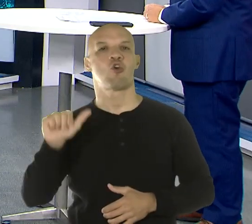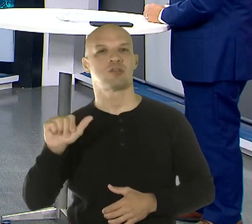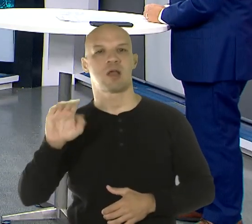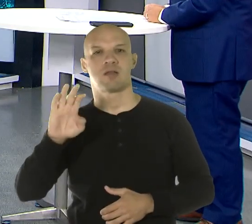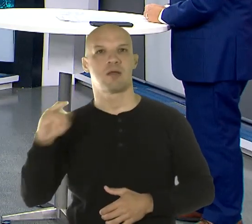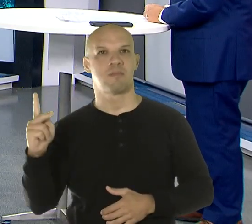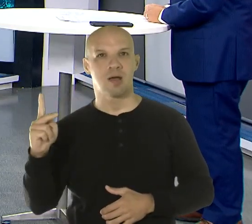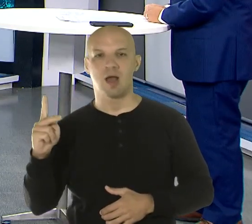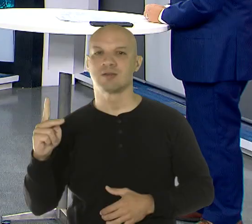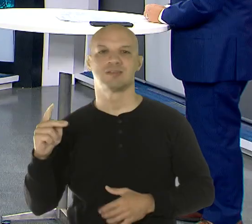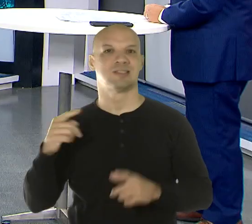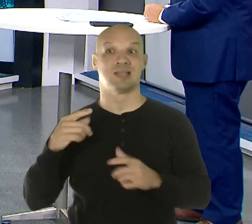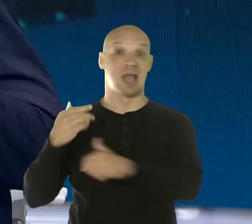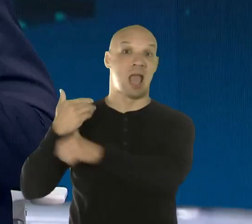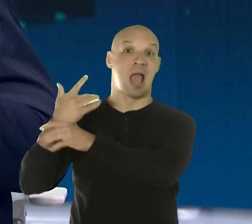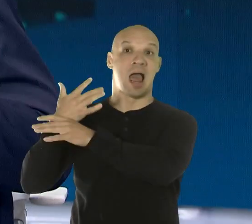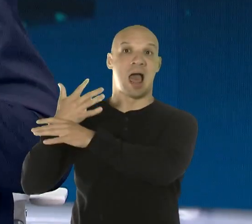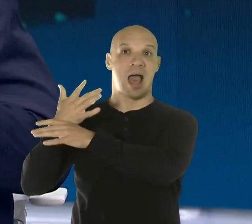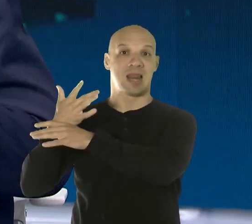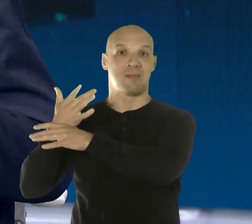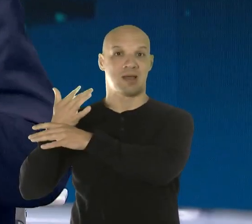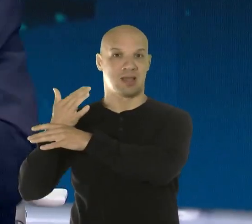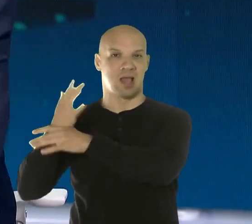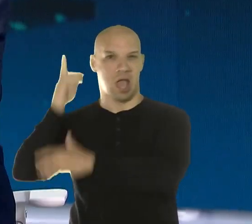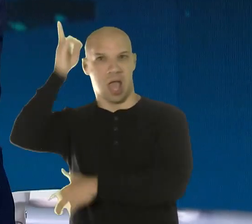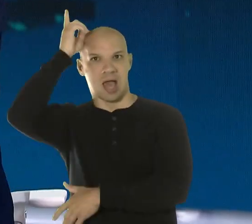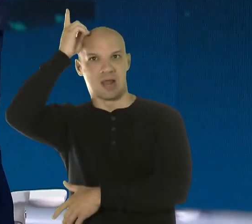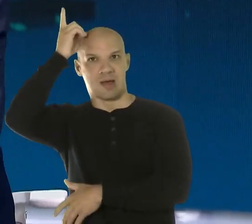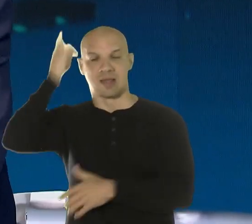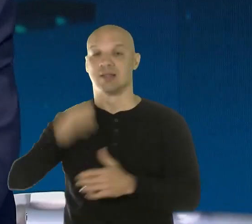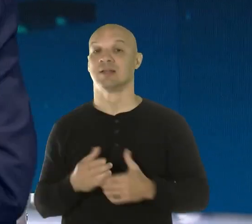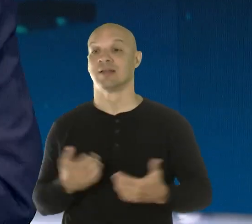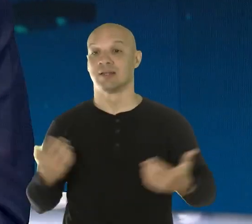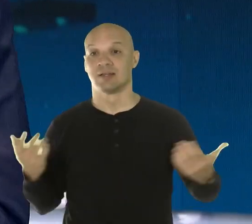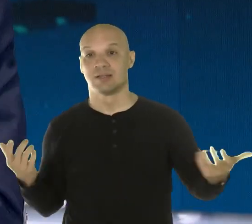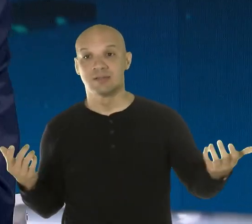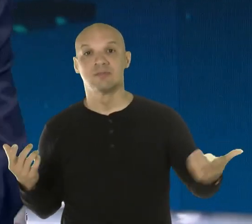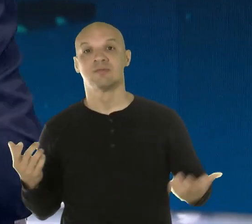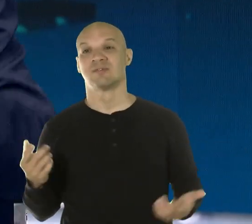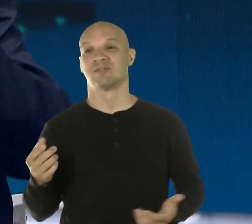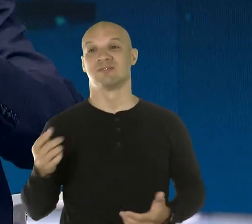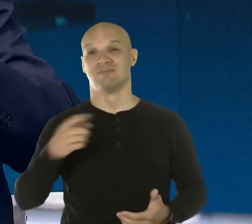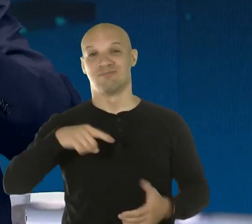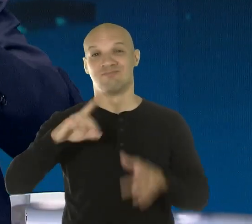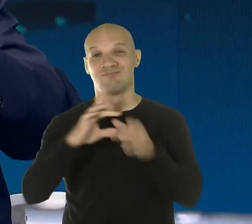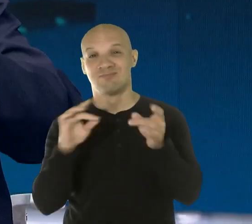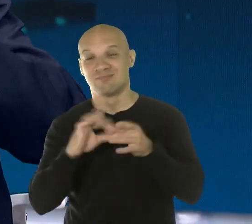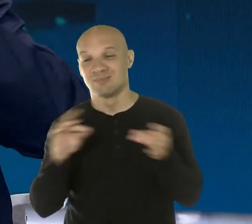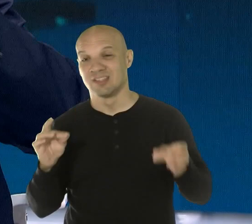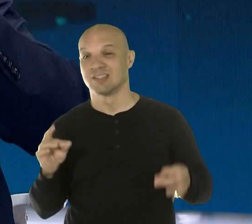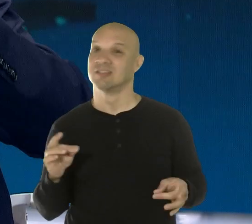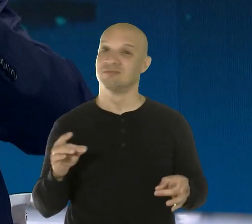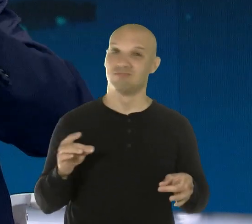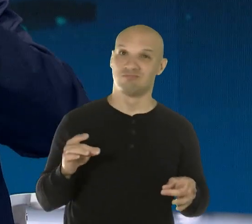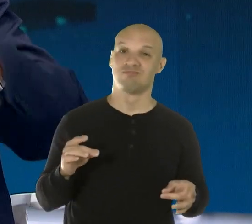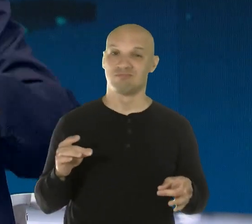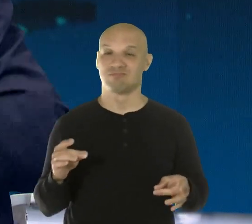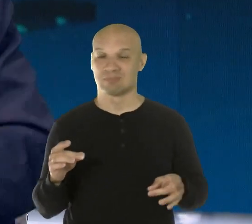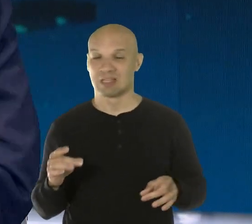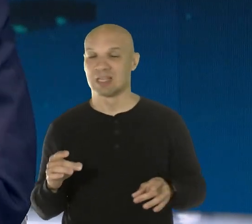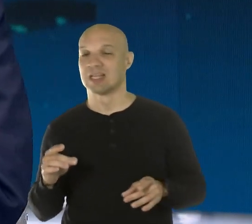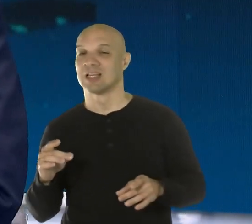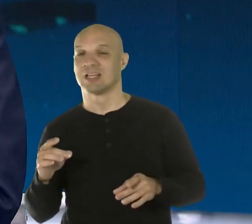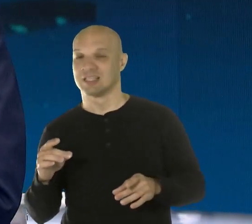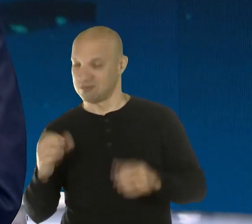el Banco de Alemania, que entonces de pronto, muy bien dice Heriberto, hasta cierto punto hay muchas cosas que se parecen